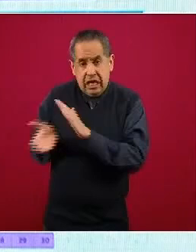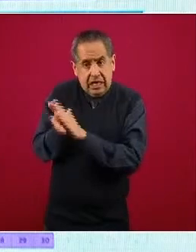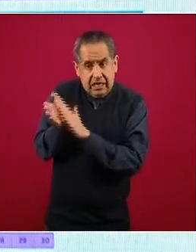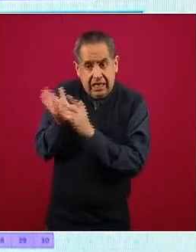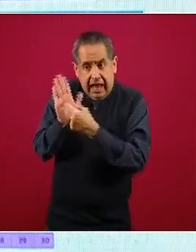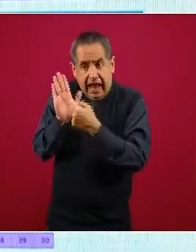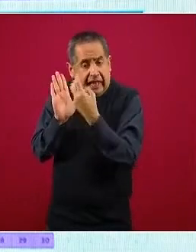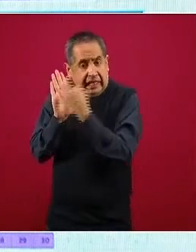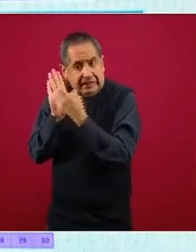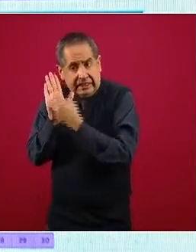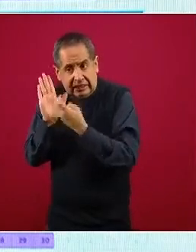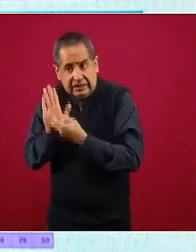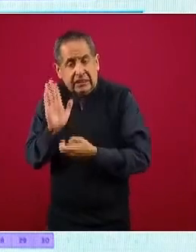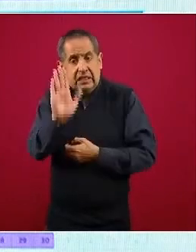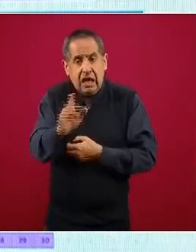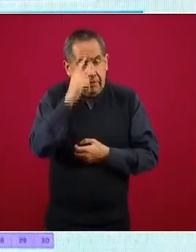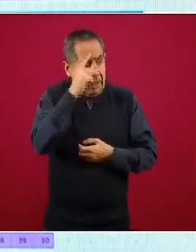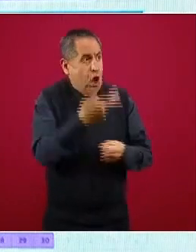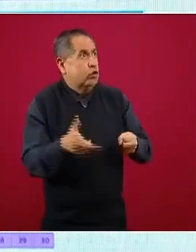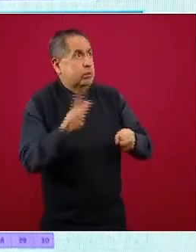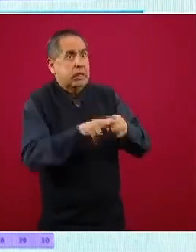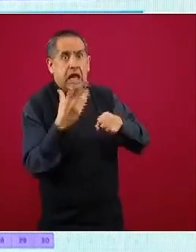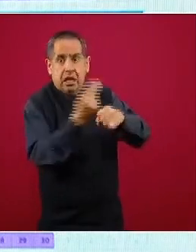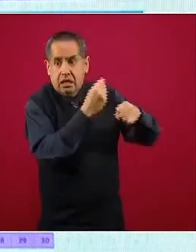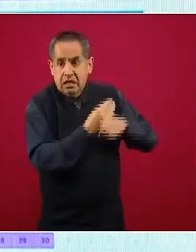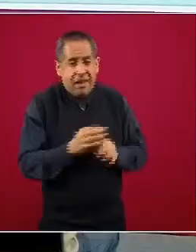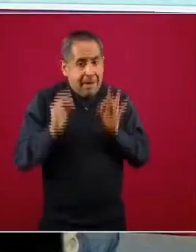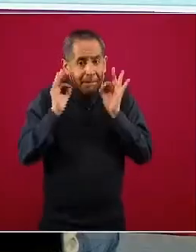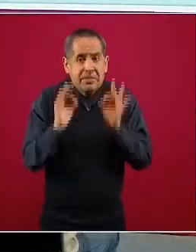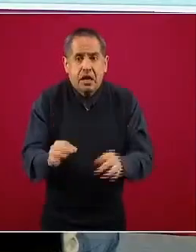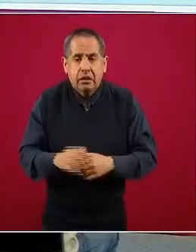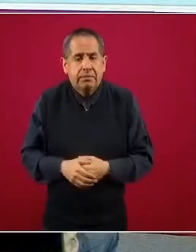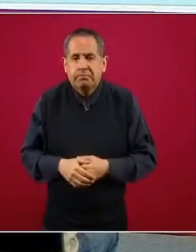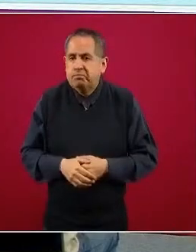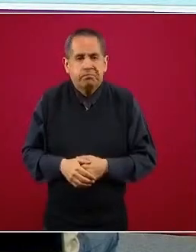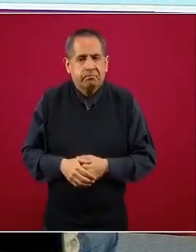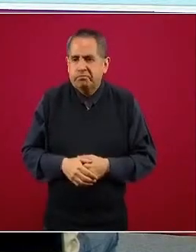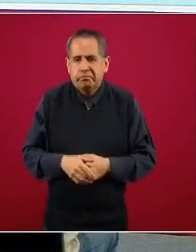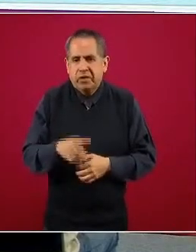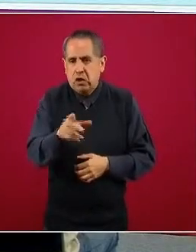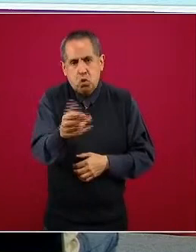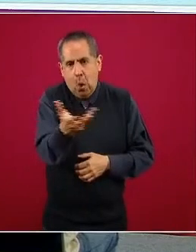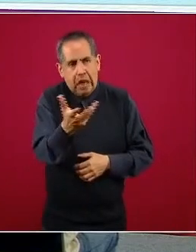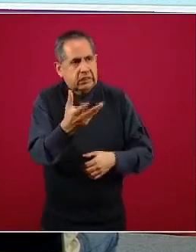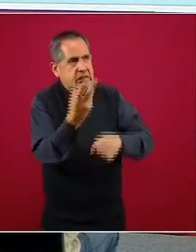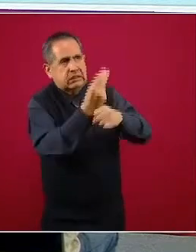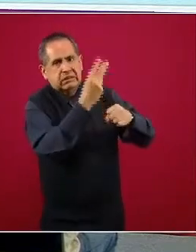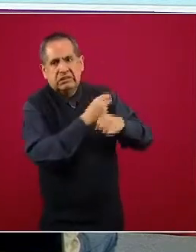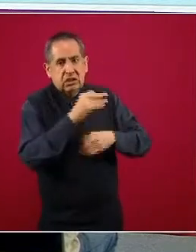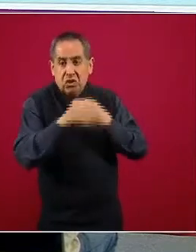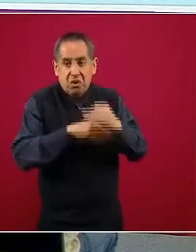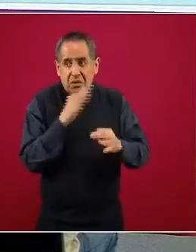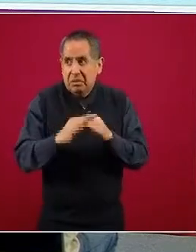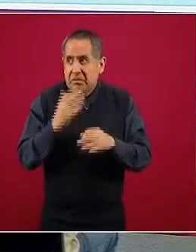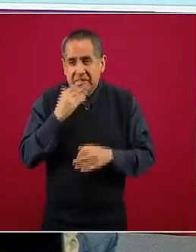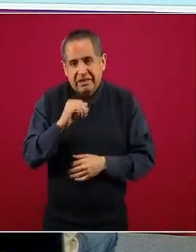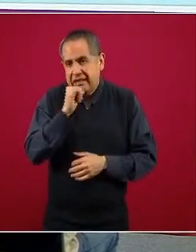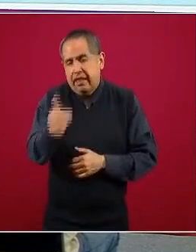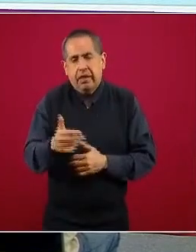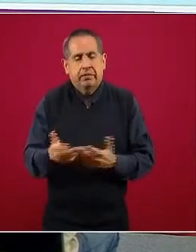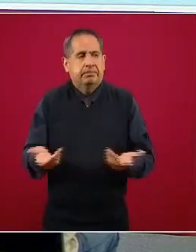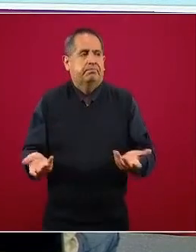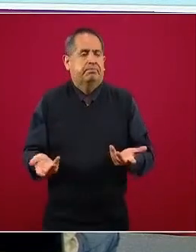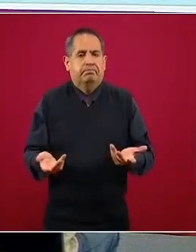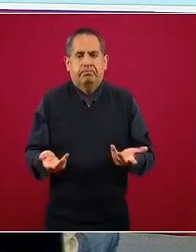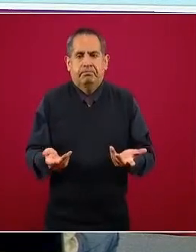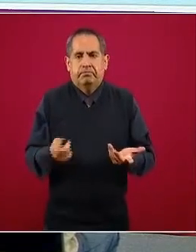federal para que se hicieran reconversiones hospitalarias, y no se han logrado las reconversiones en todos los casos. Y